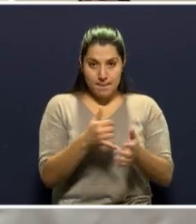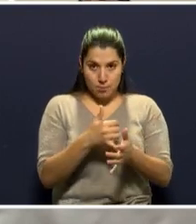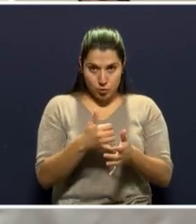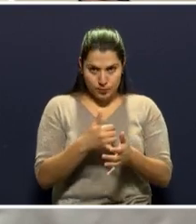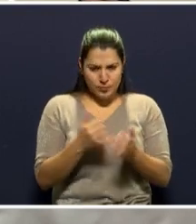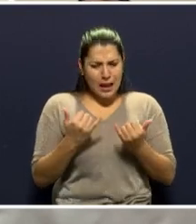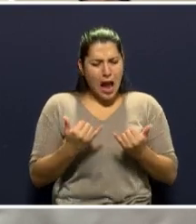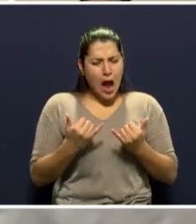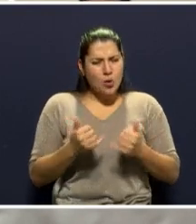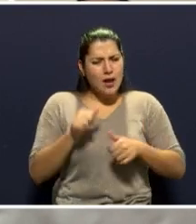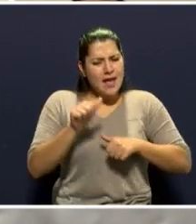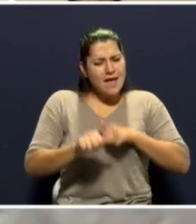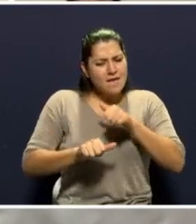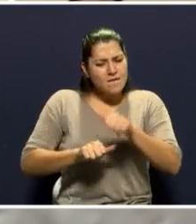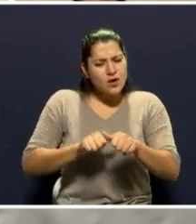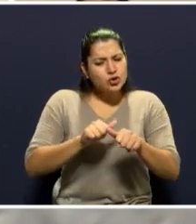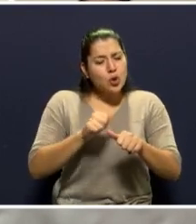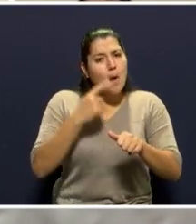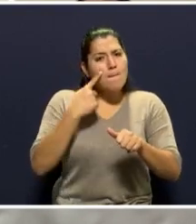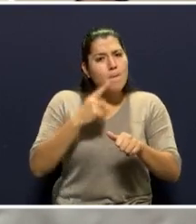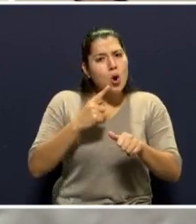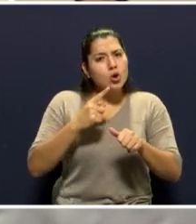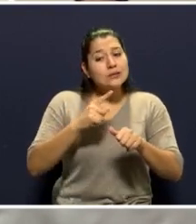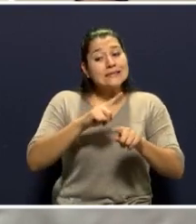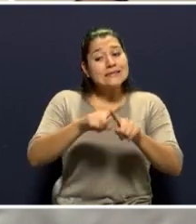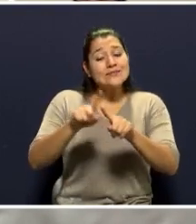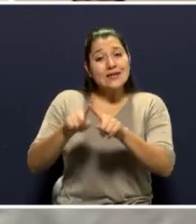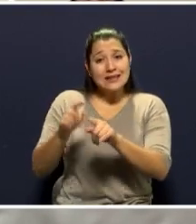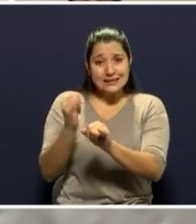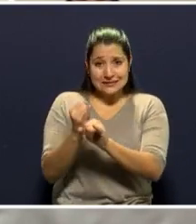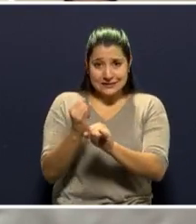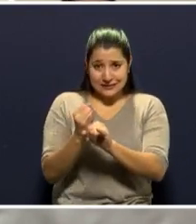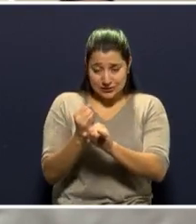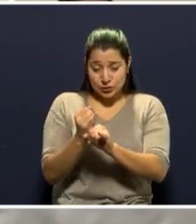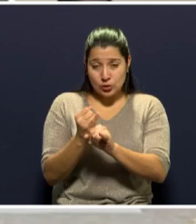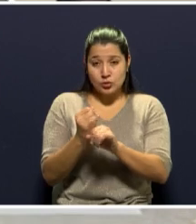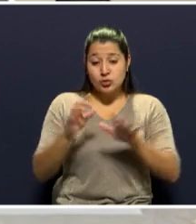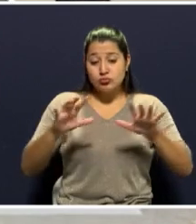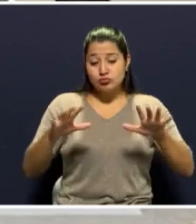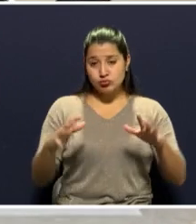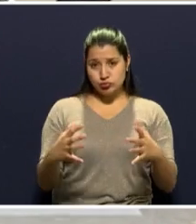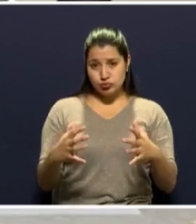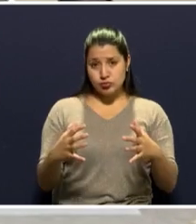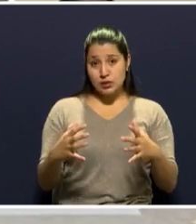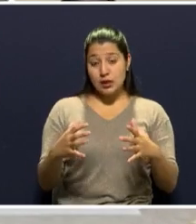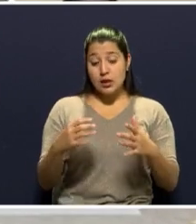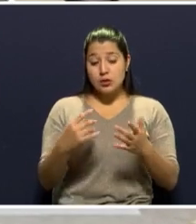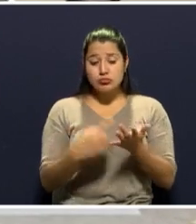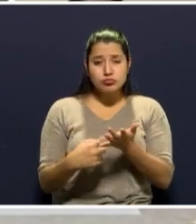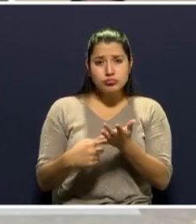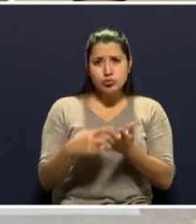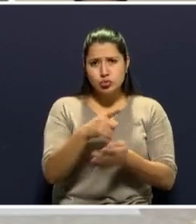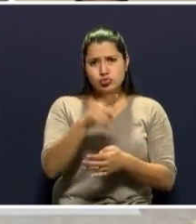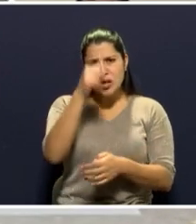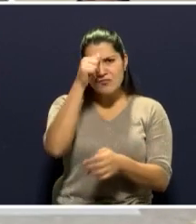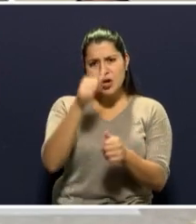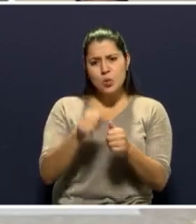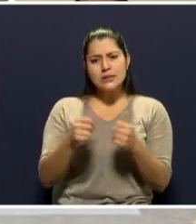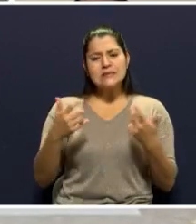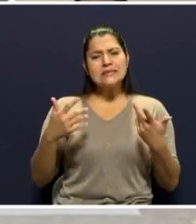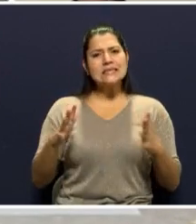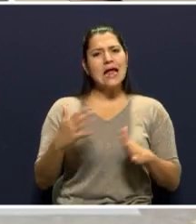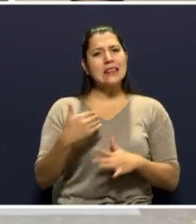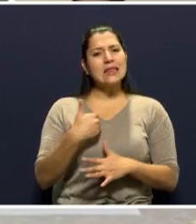esfuerzo interinstitucional, no solamente desde el nivel central en una de las mesas de trabajo. Recordemos que tenemos